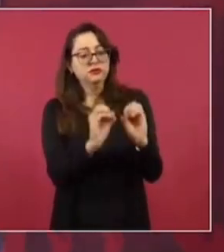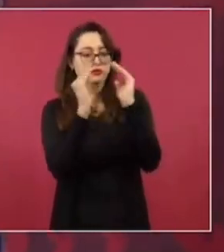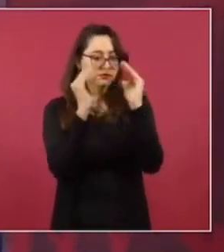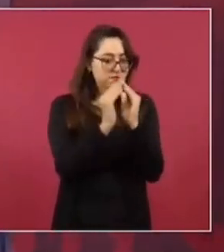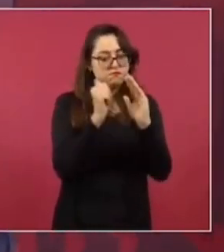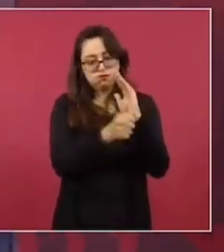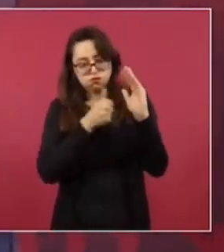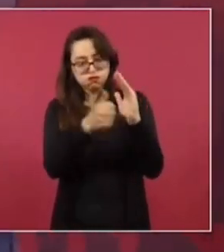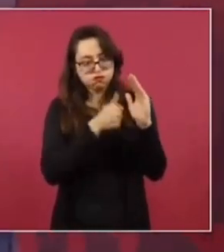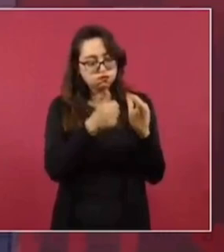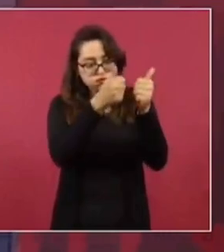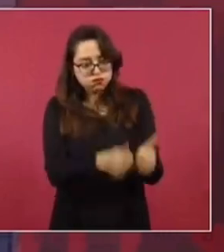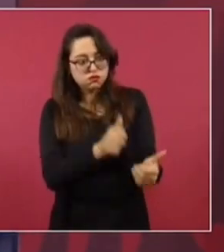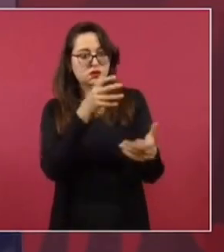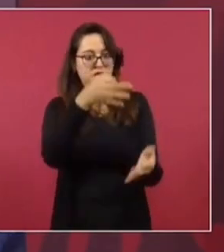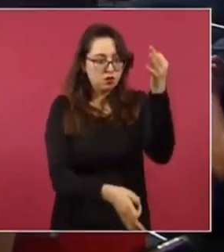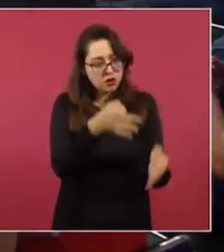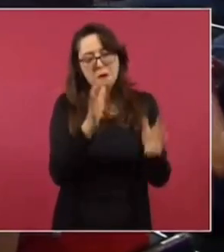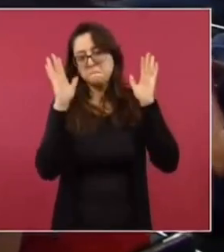sus casas